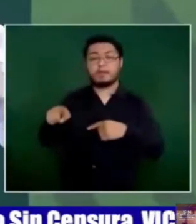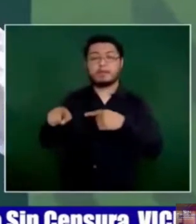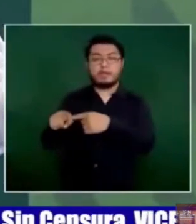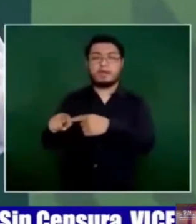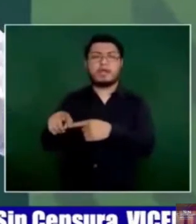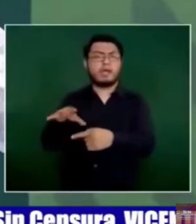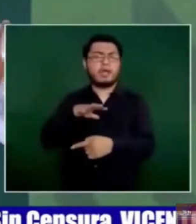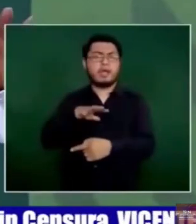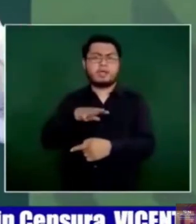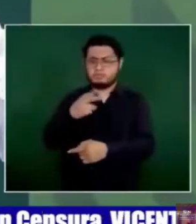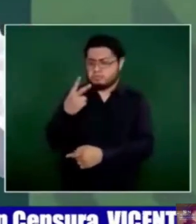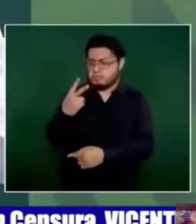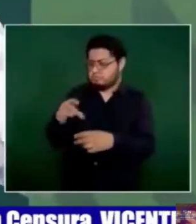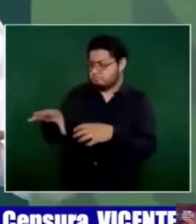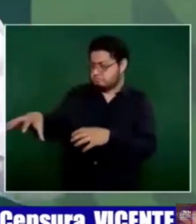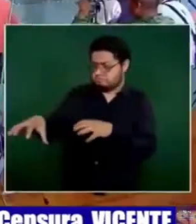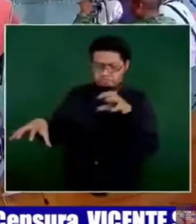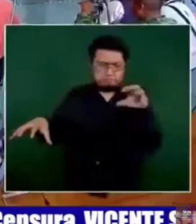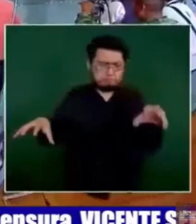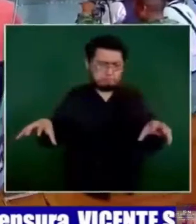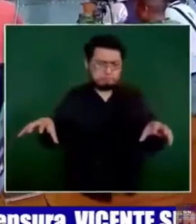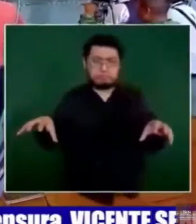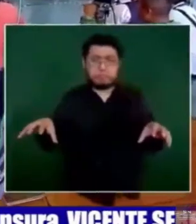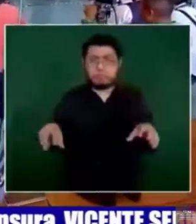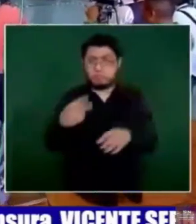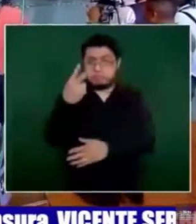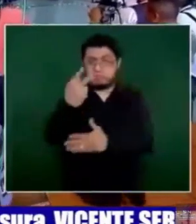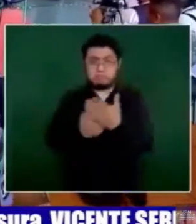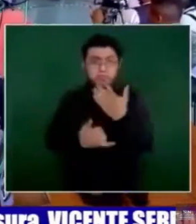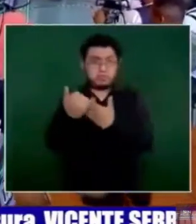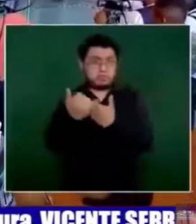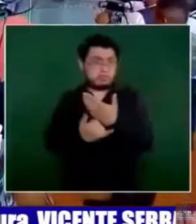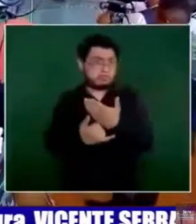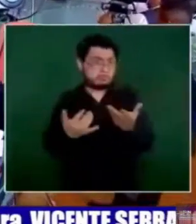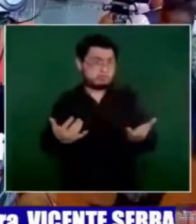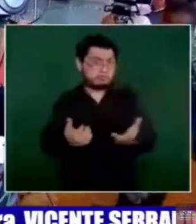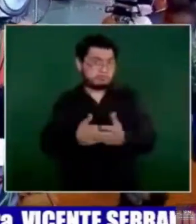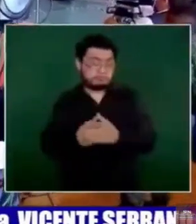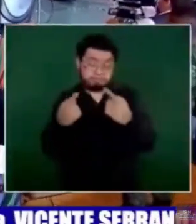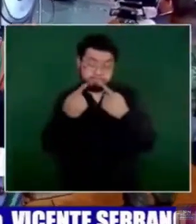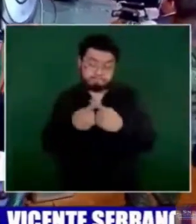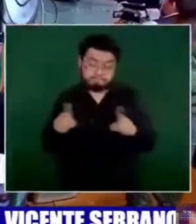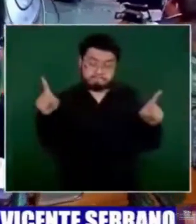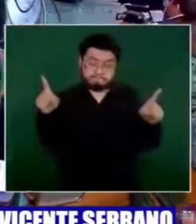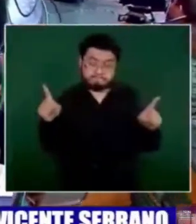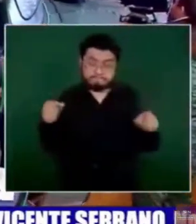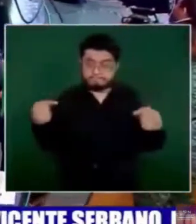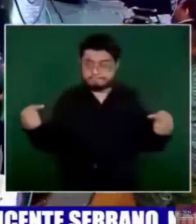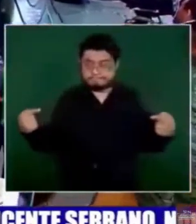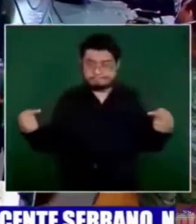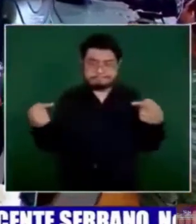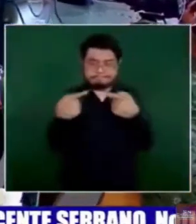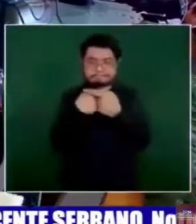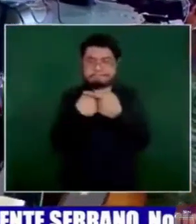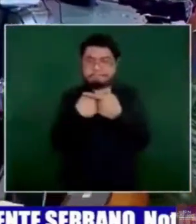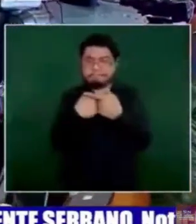dos agrupamientos y dos proyectos distintos y contrapuestos en